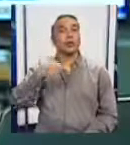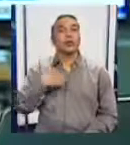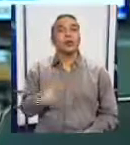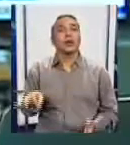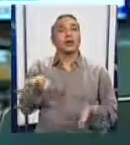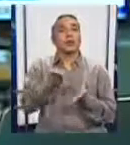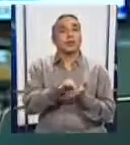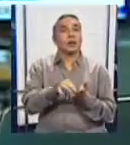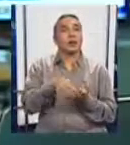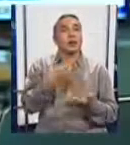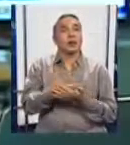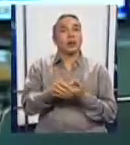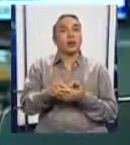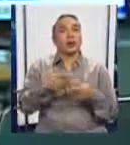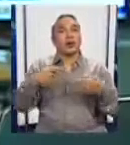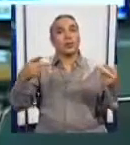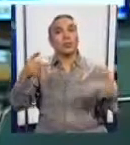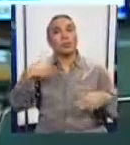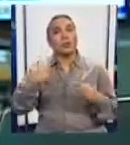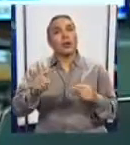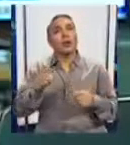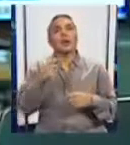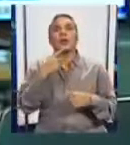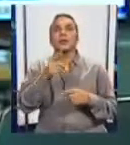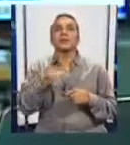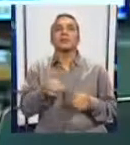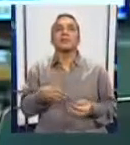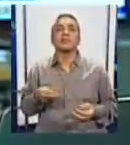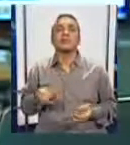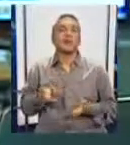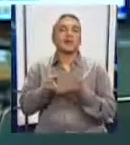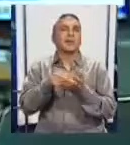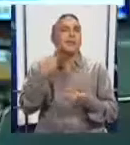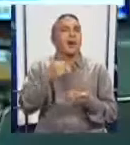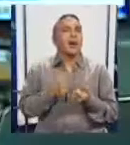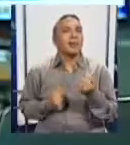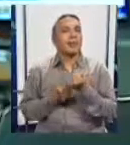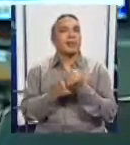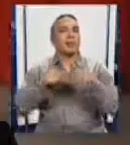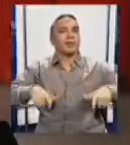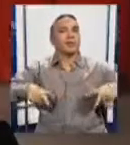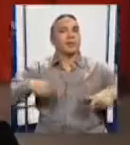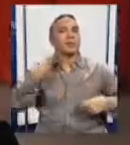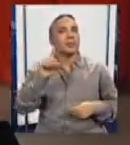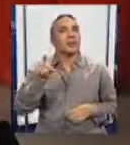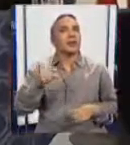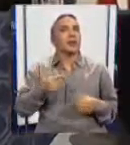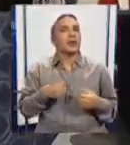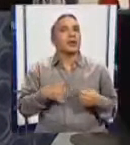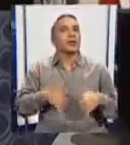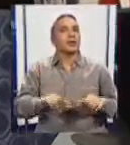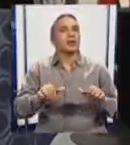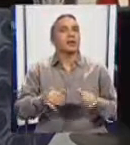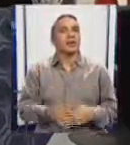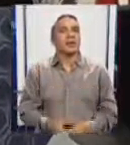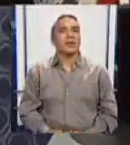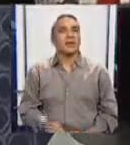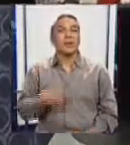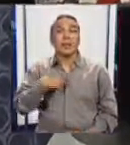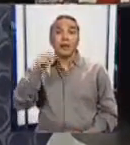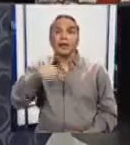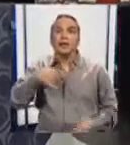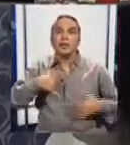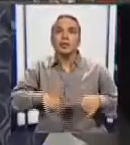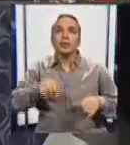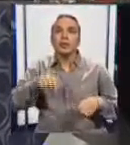Representantes de la Economía Popular y Solidaria ratificaron su respaldo al candidato Lenín Moreno para el balotaje. Según ellos, es necesario dar continuidad